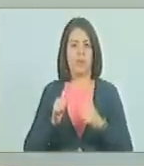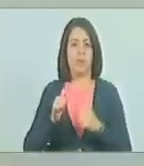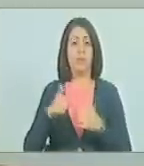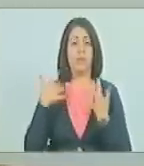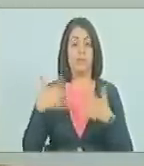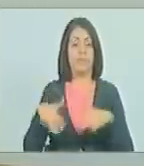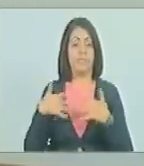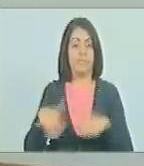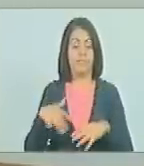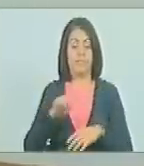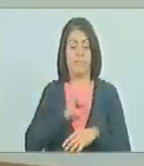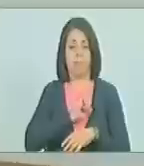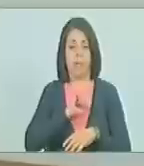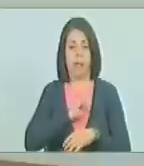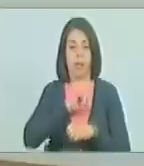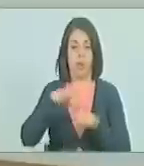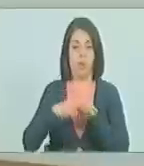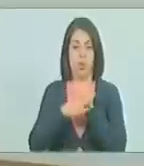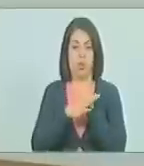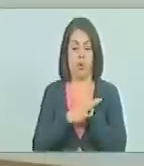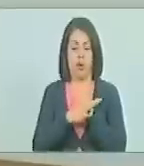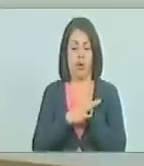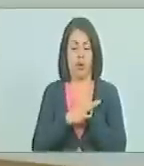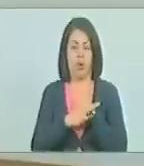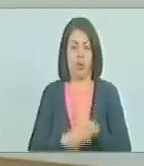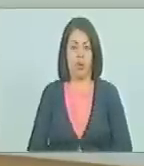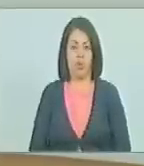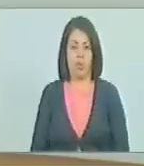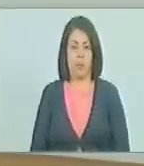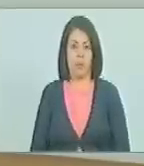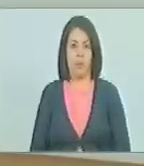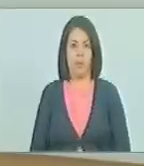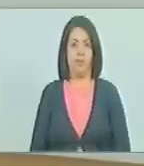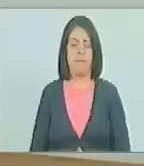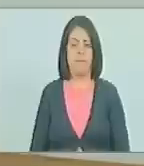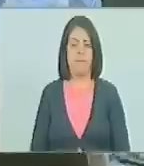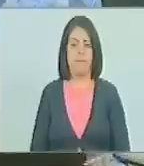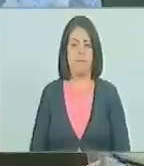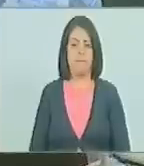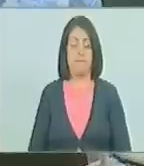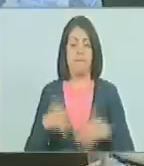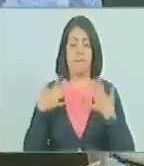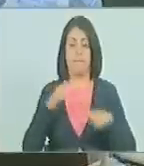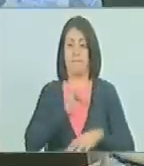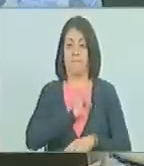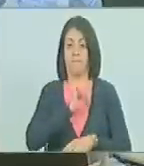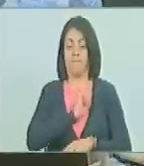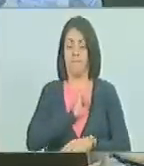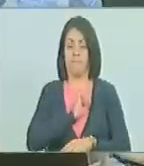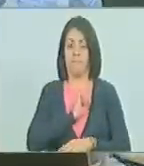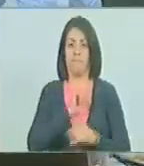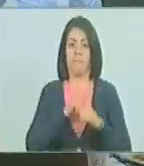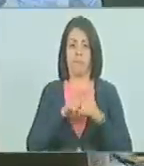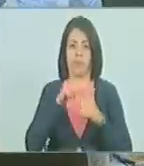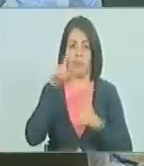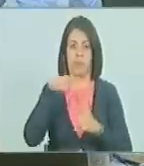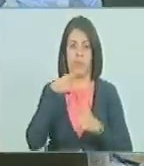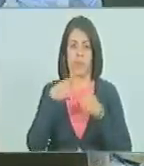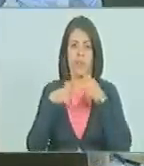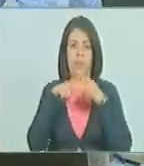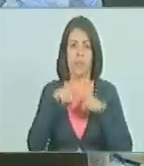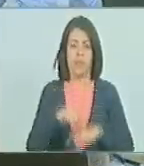Guaidó. Le chocaron las rodillas. Se chorrió, pues. Eso también está, eso